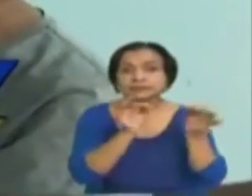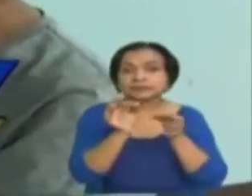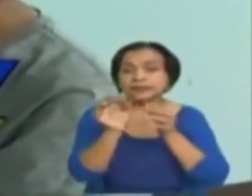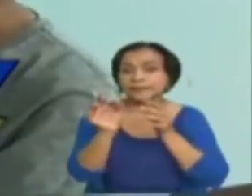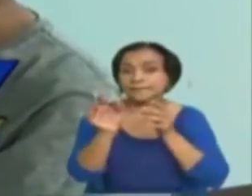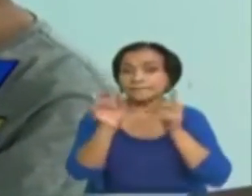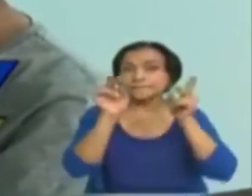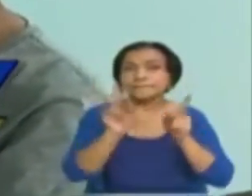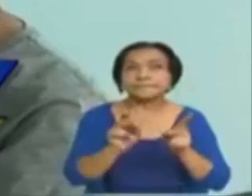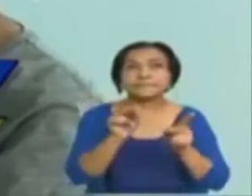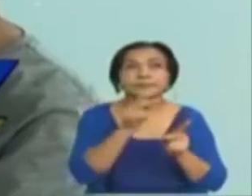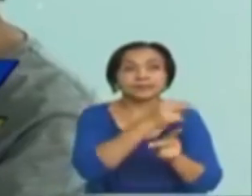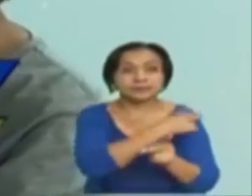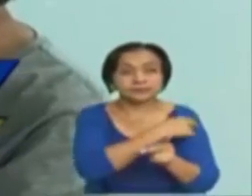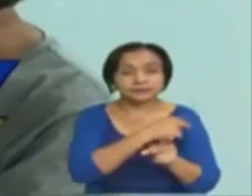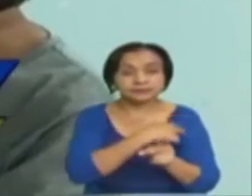de Andrés,